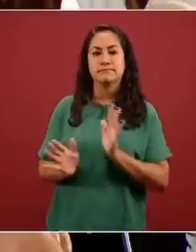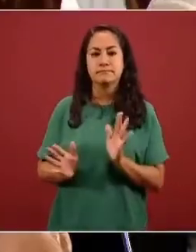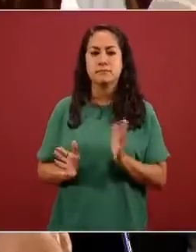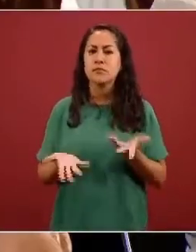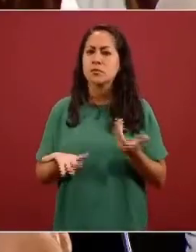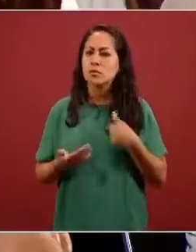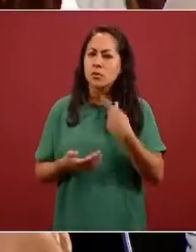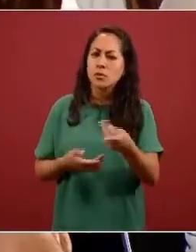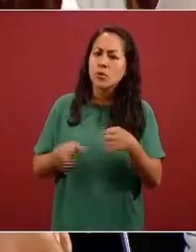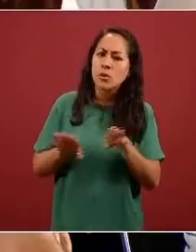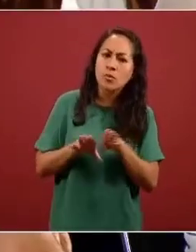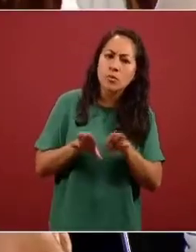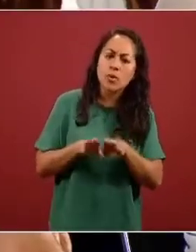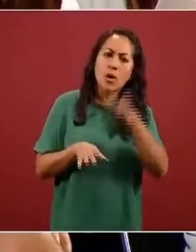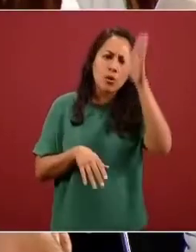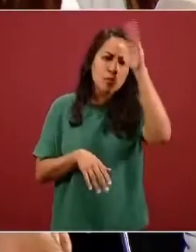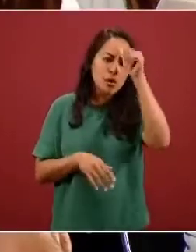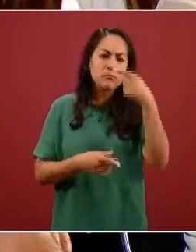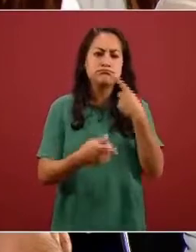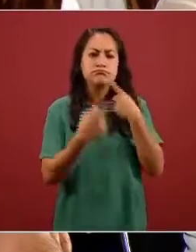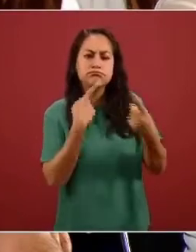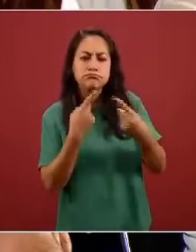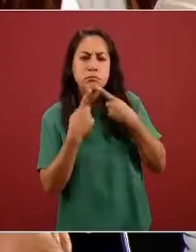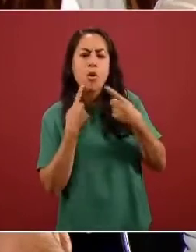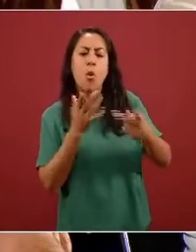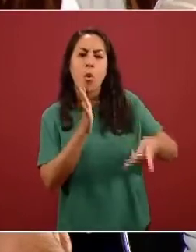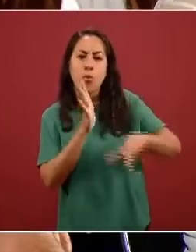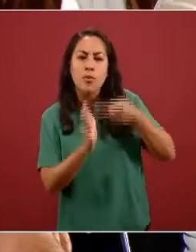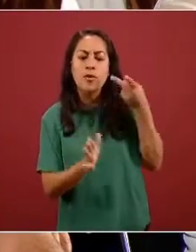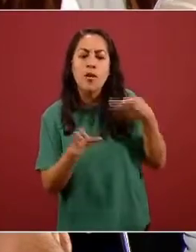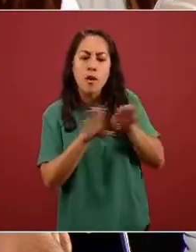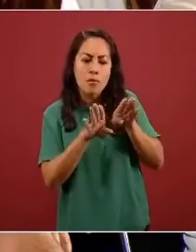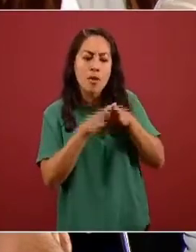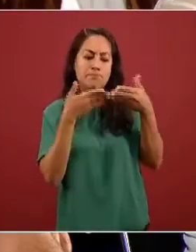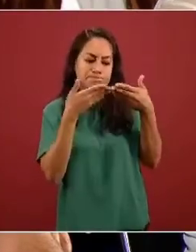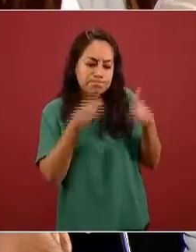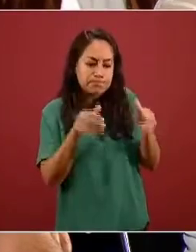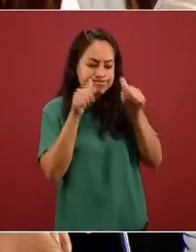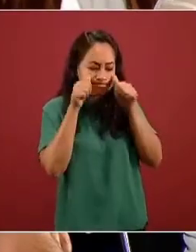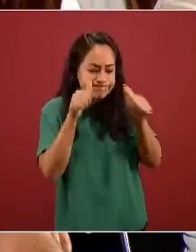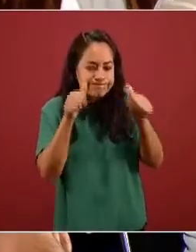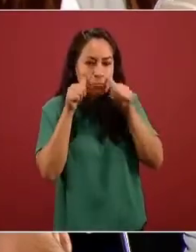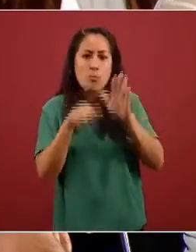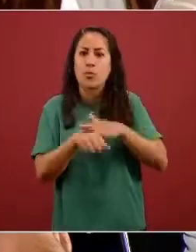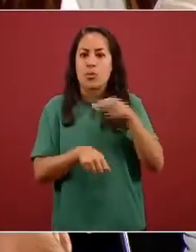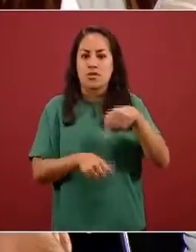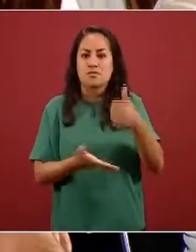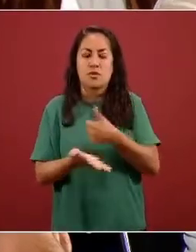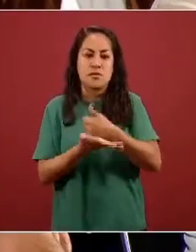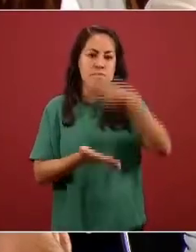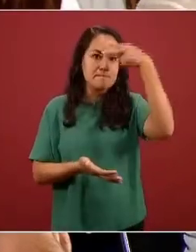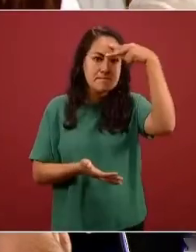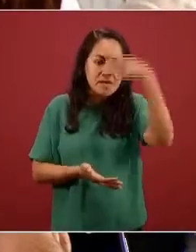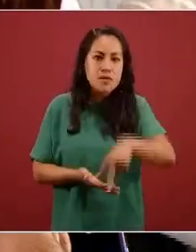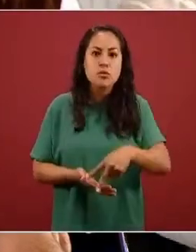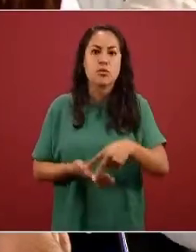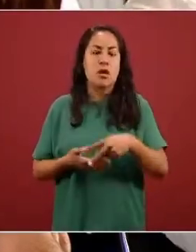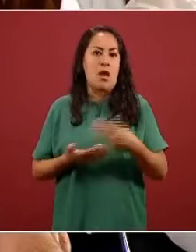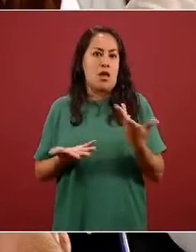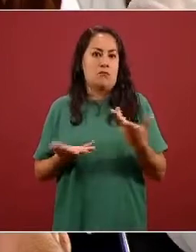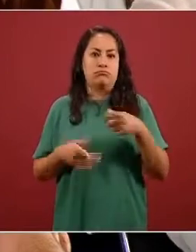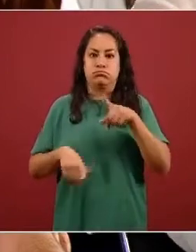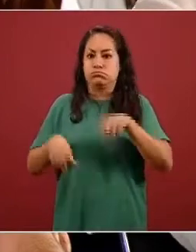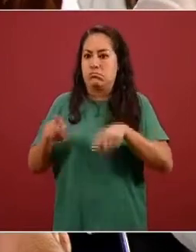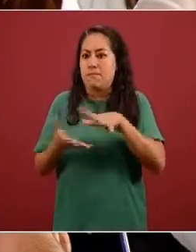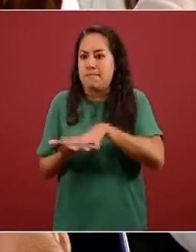con los hospitales privados para dar la atención, ya que aquí en la capital del país, pues decir, como usted bien dice, las estadísticas es que hay